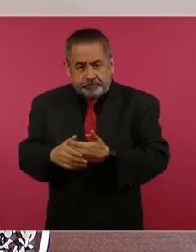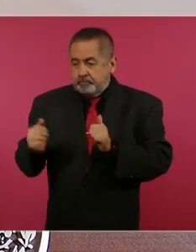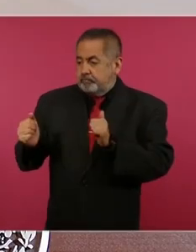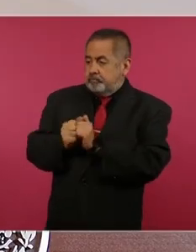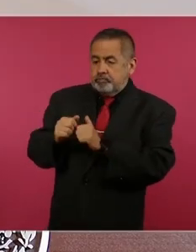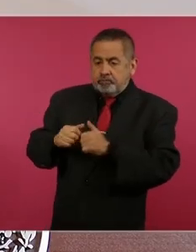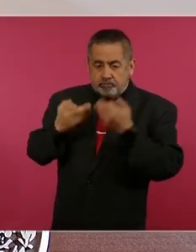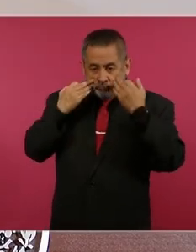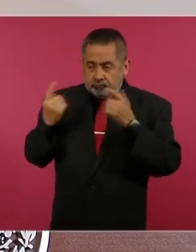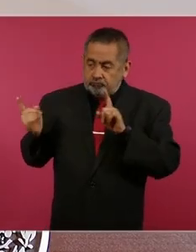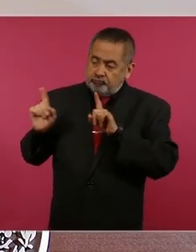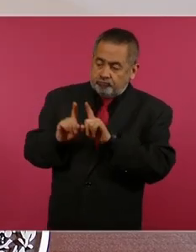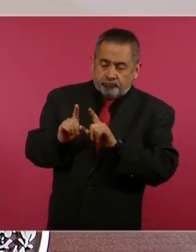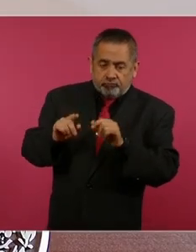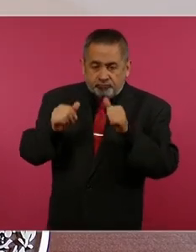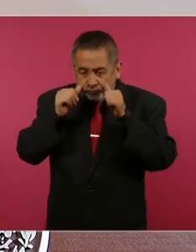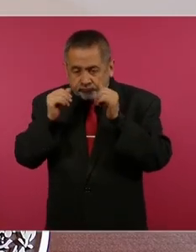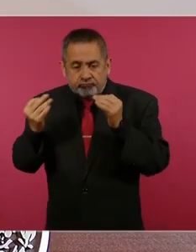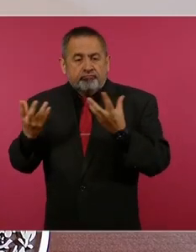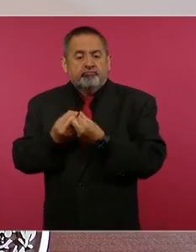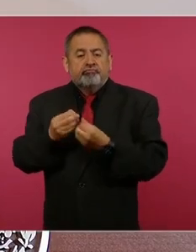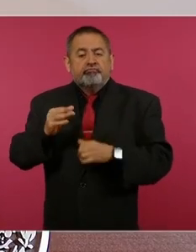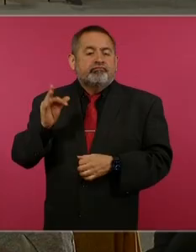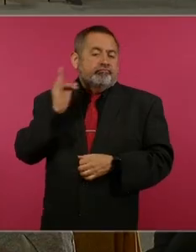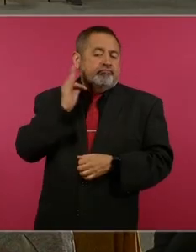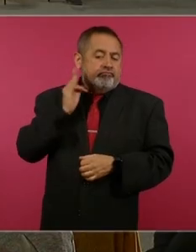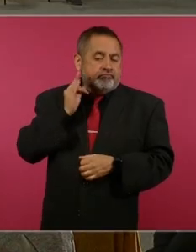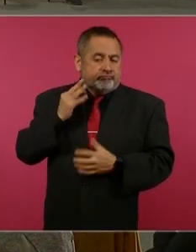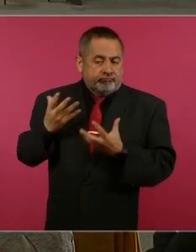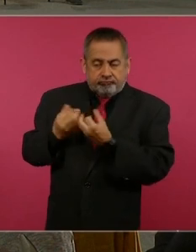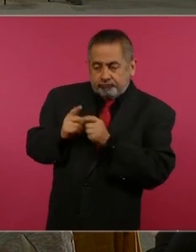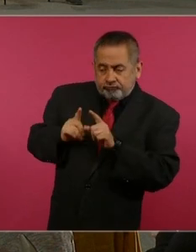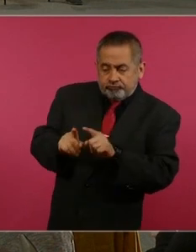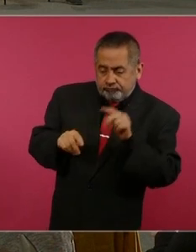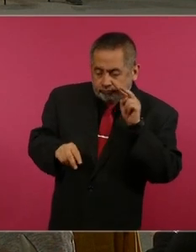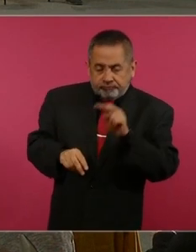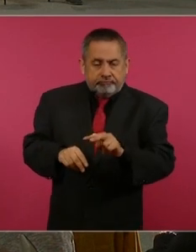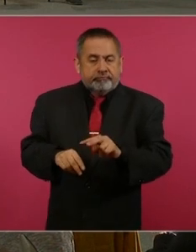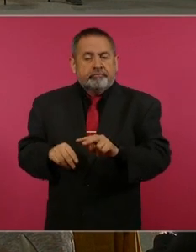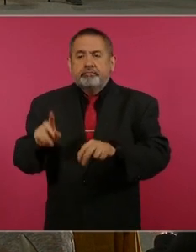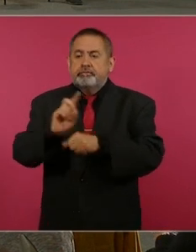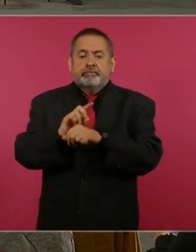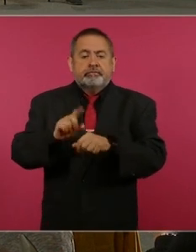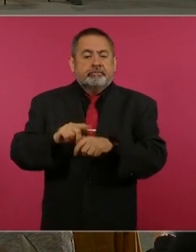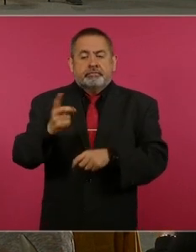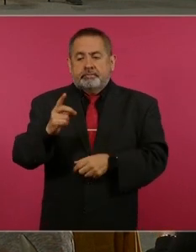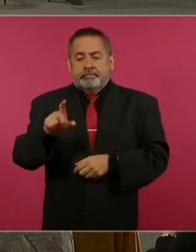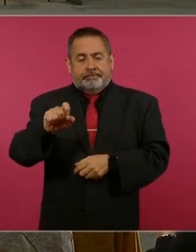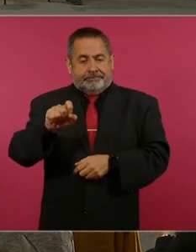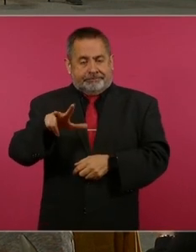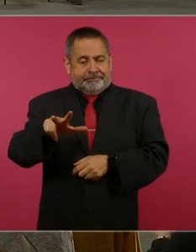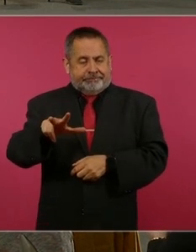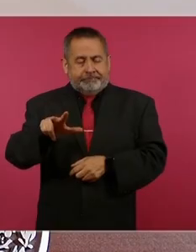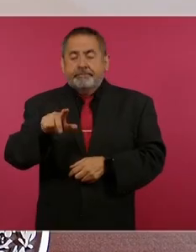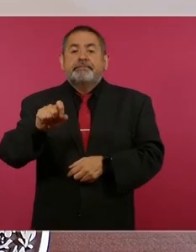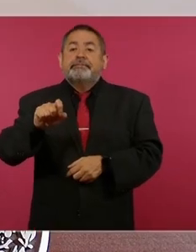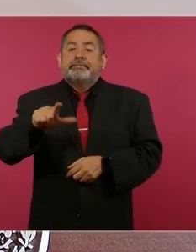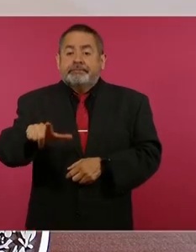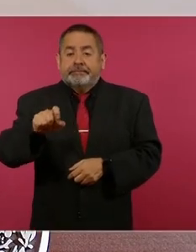la Fiscalía General del Estado. El 27 de diciembre de 2023